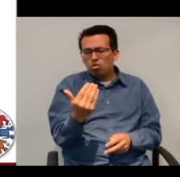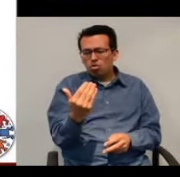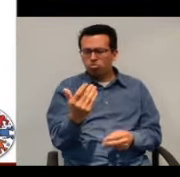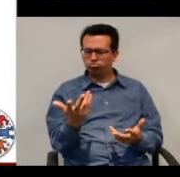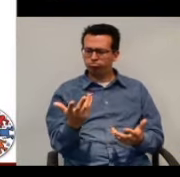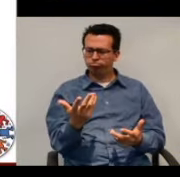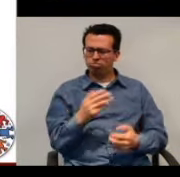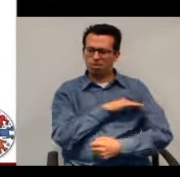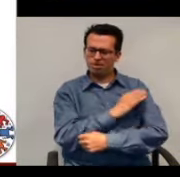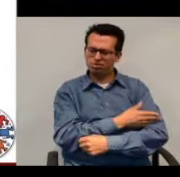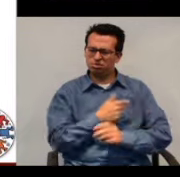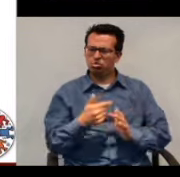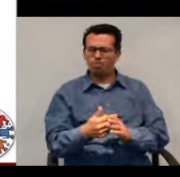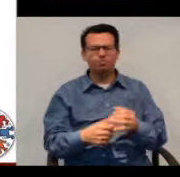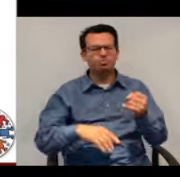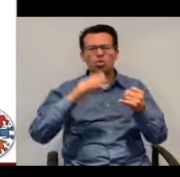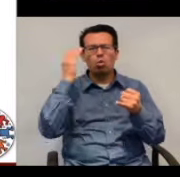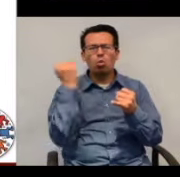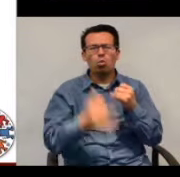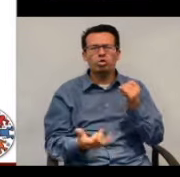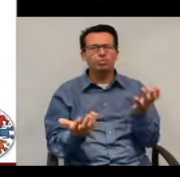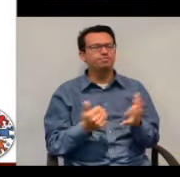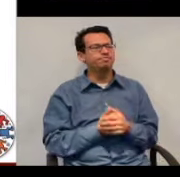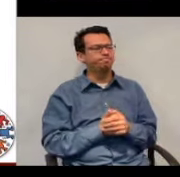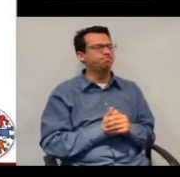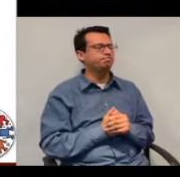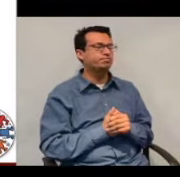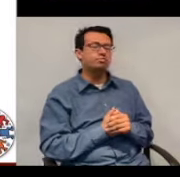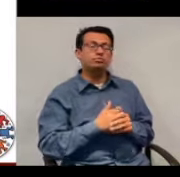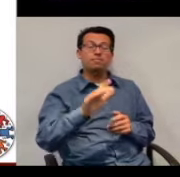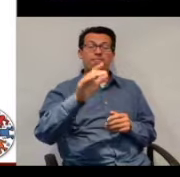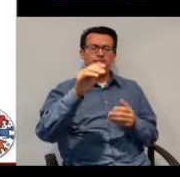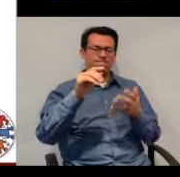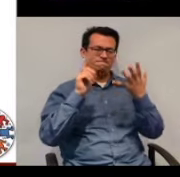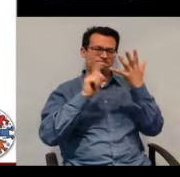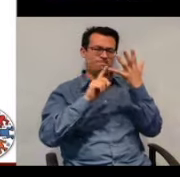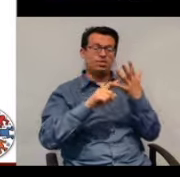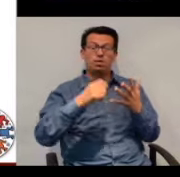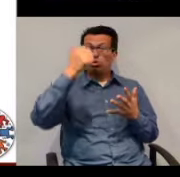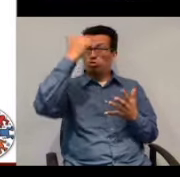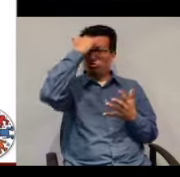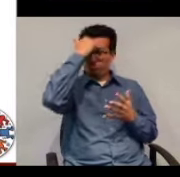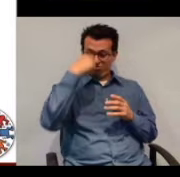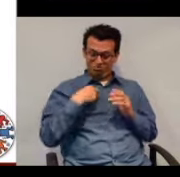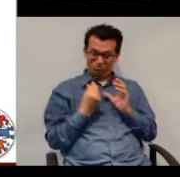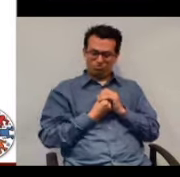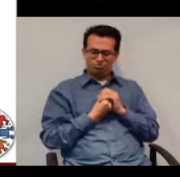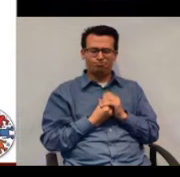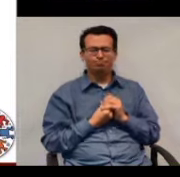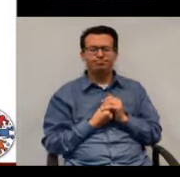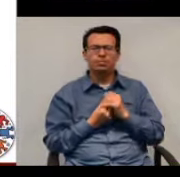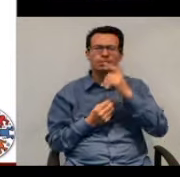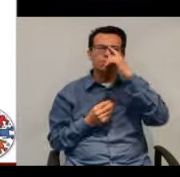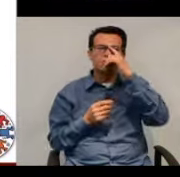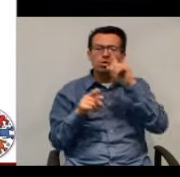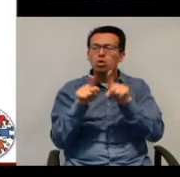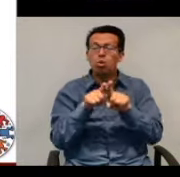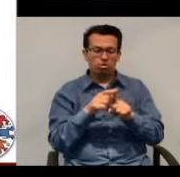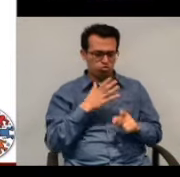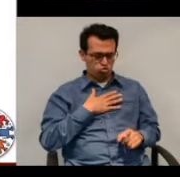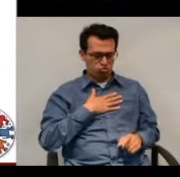Por último, un docente inclusivo es capaz de incluir en su didáctica